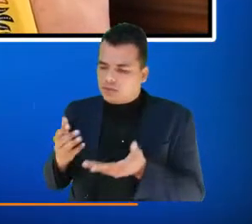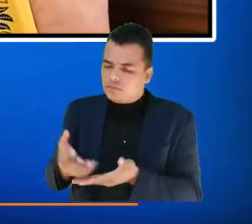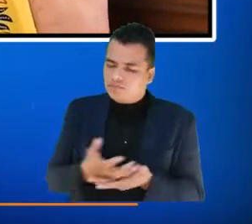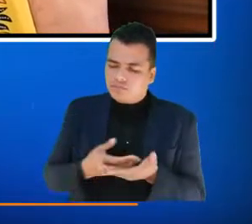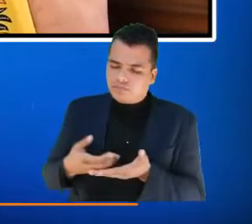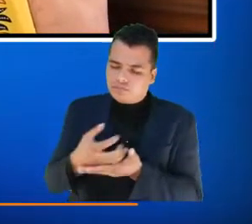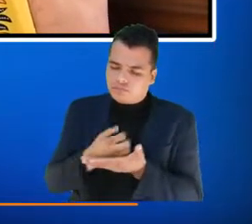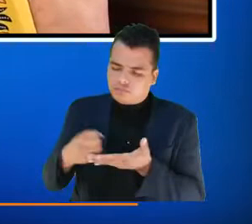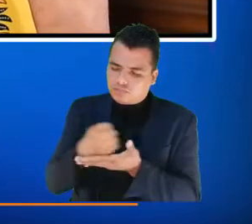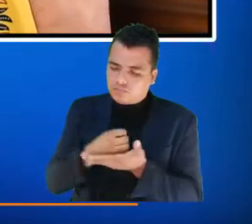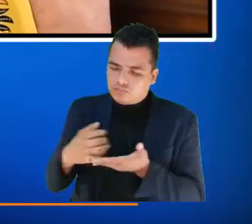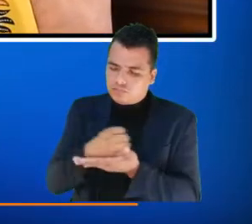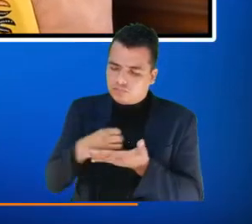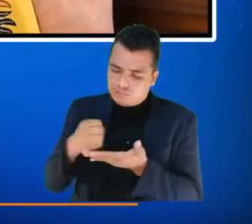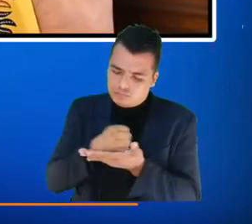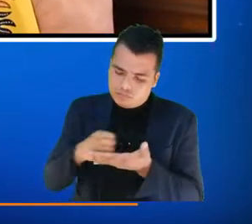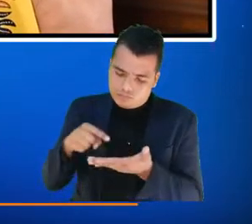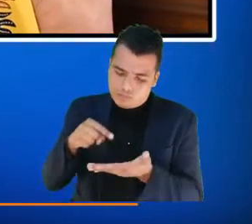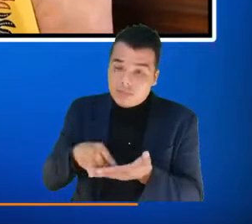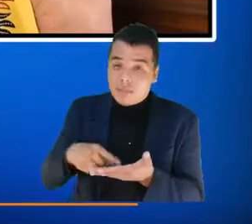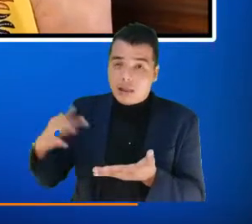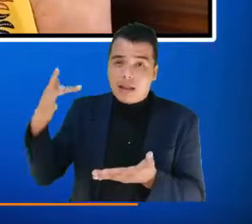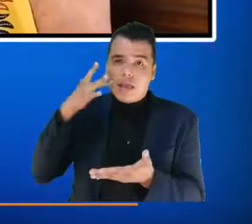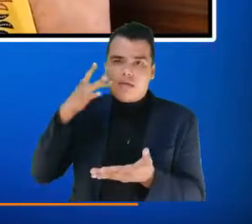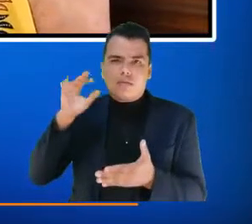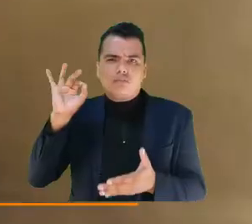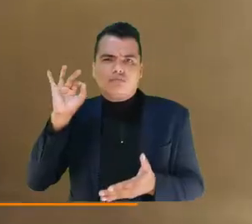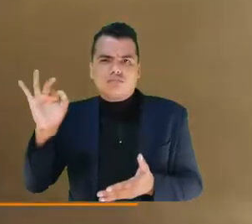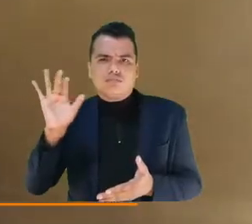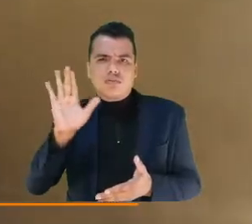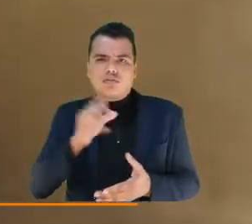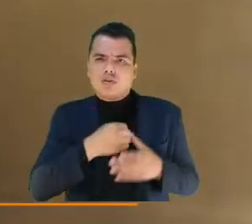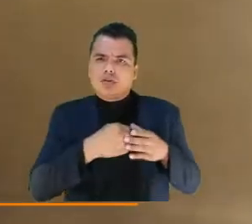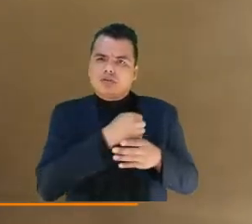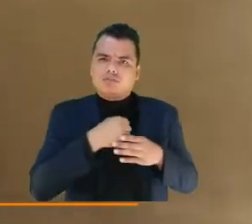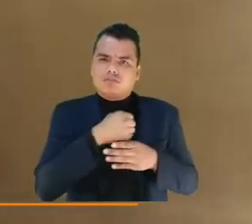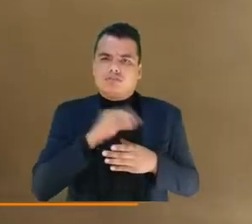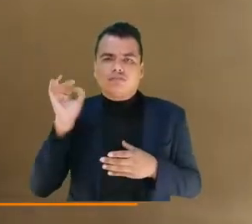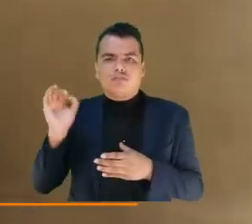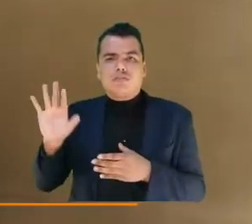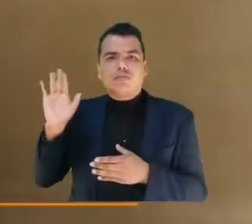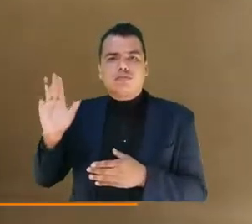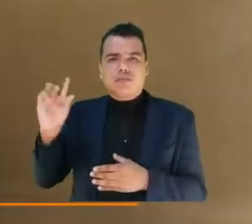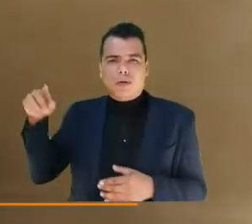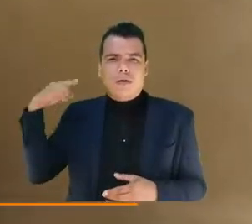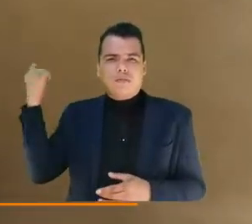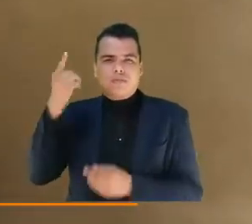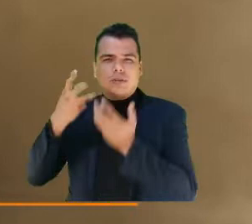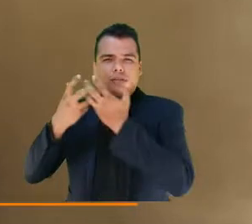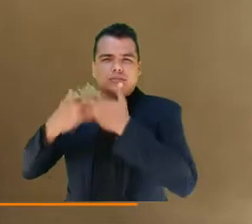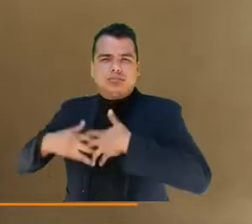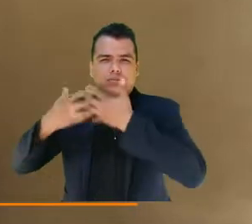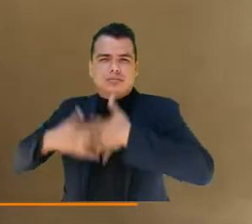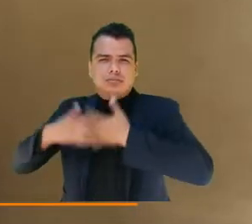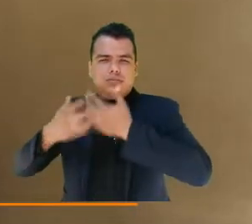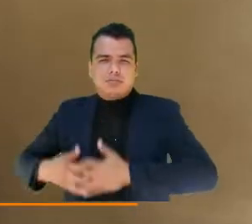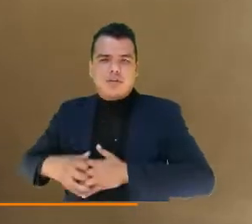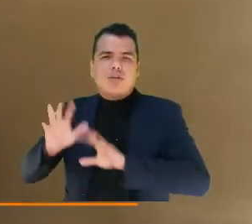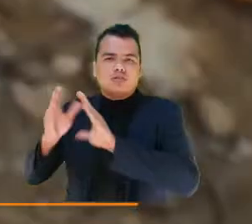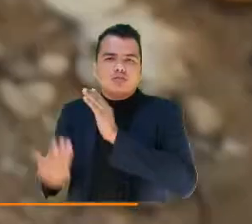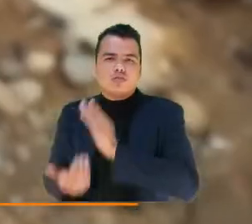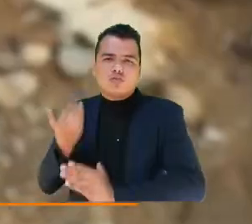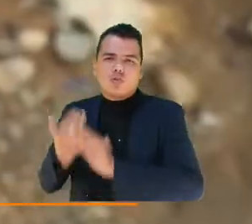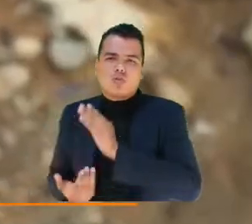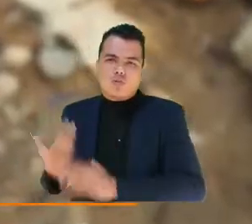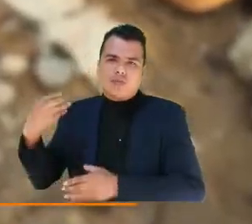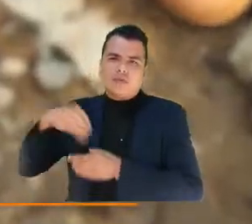que nosotros le llamamos agua. Eso es ante un proceso. El proceso mecanizado usa el mercurio, ¿sí?